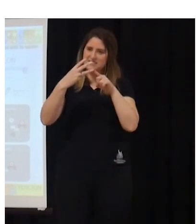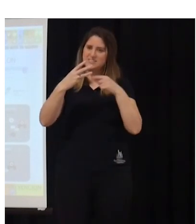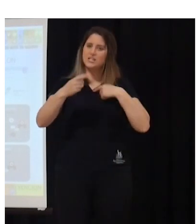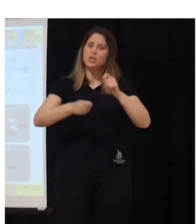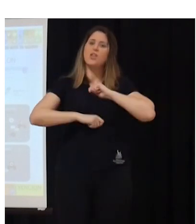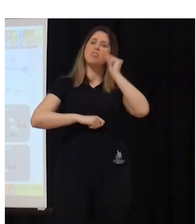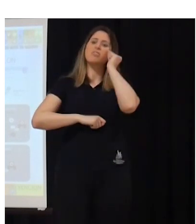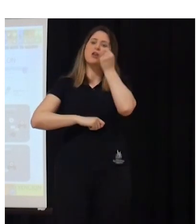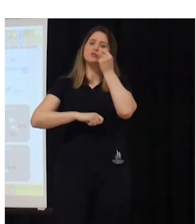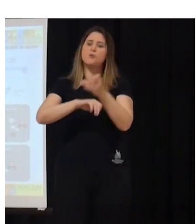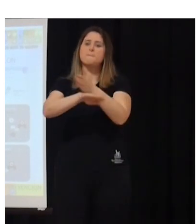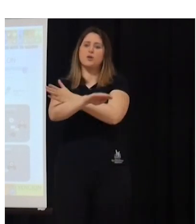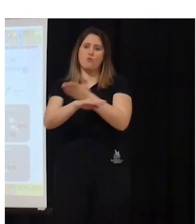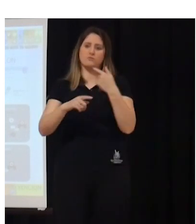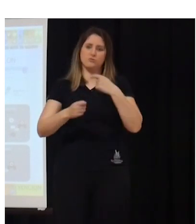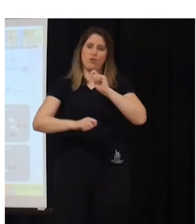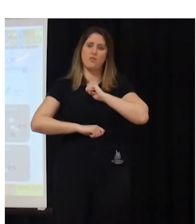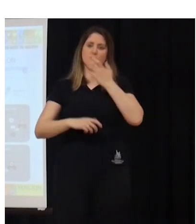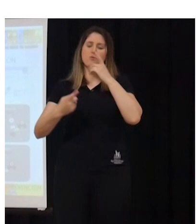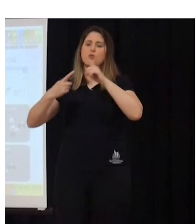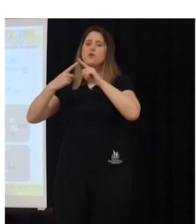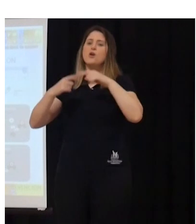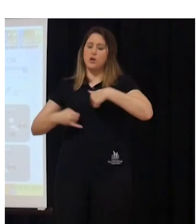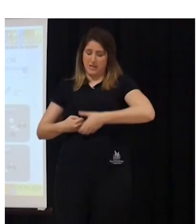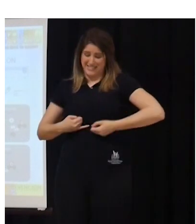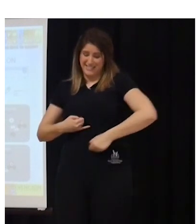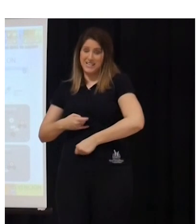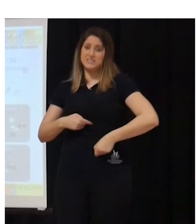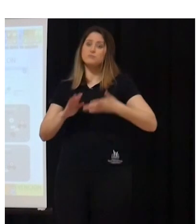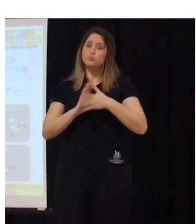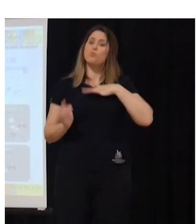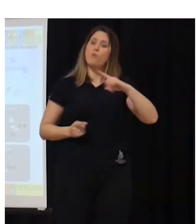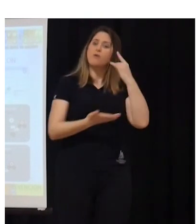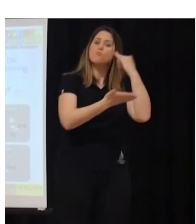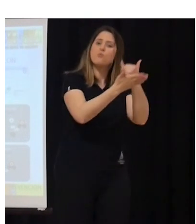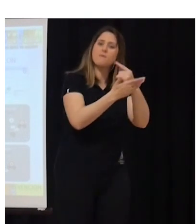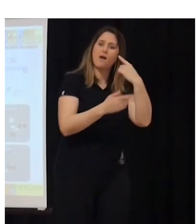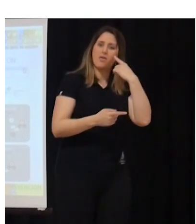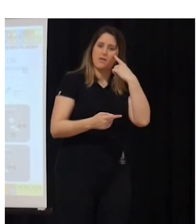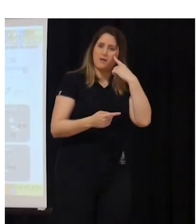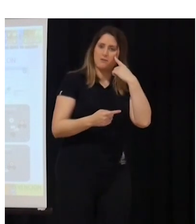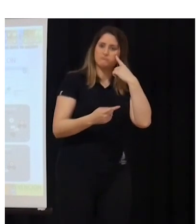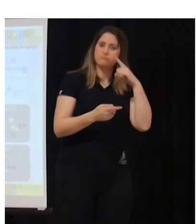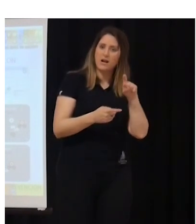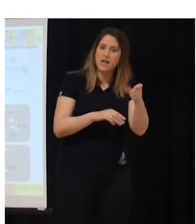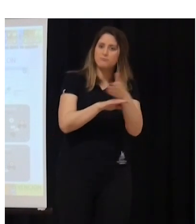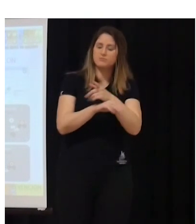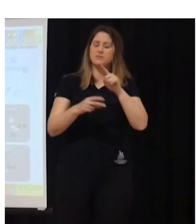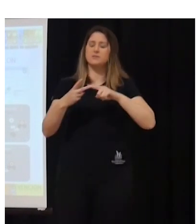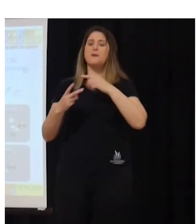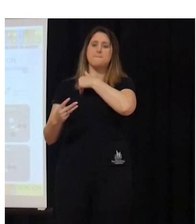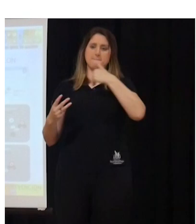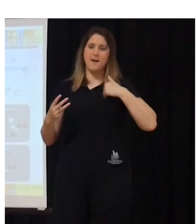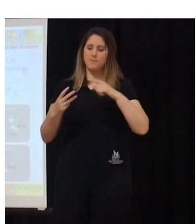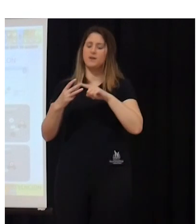el diagnóstico precoz. El cáncer colorrectal, el cáncer de mama y el cáncer de cuello del